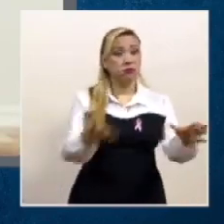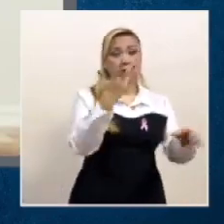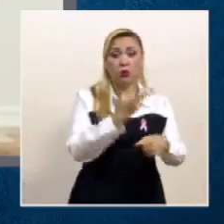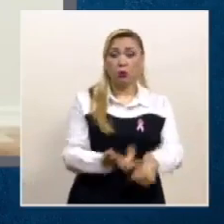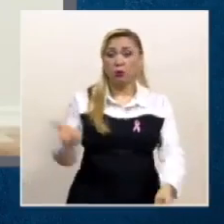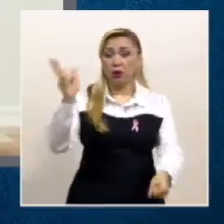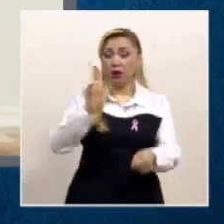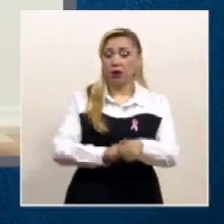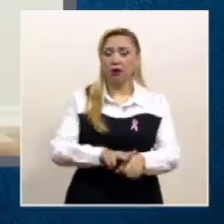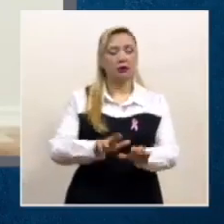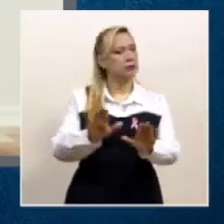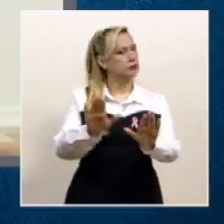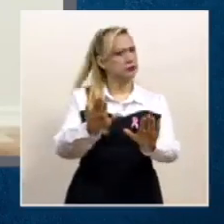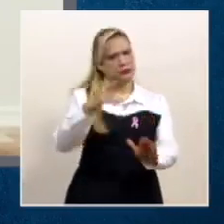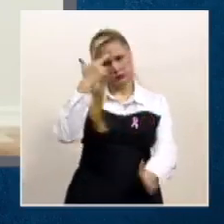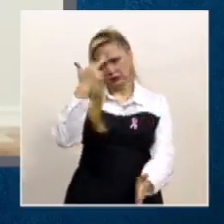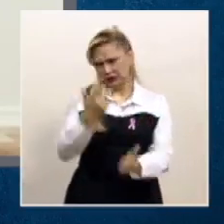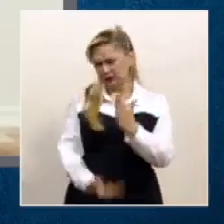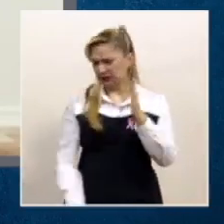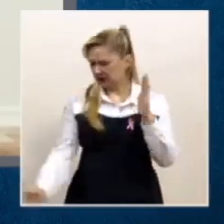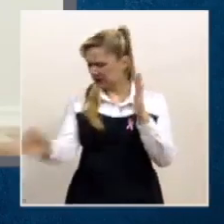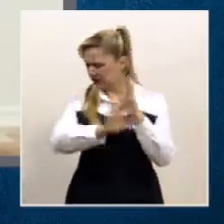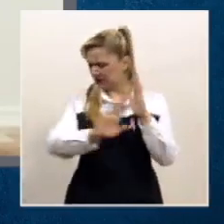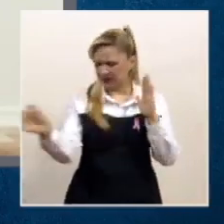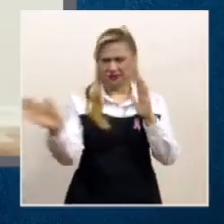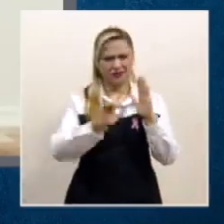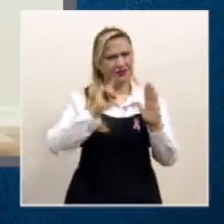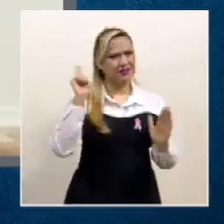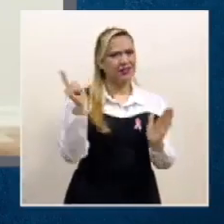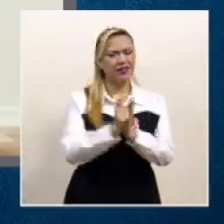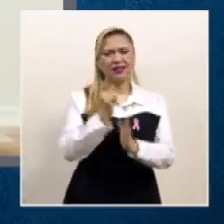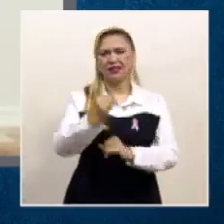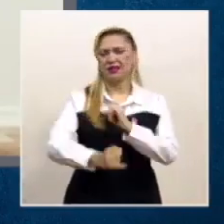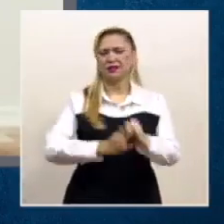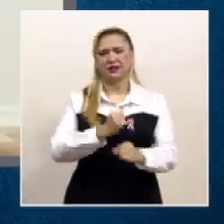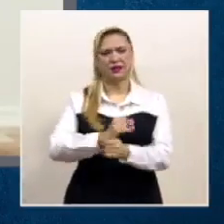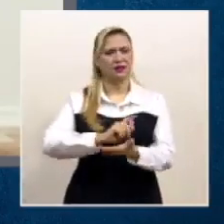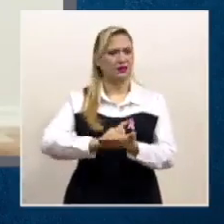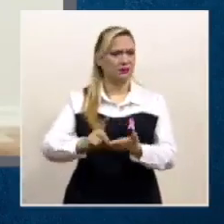pues son contrarios a los estándares internacionales relativos a